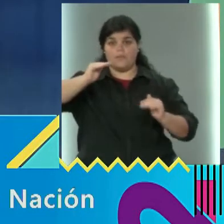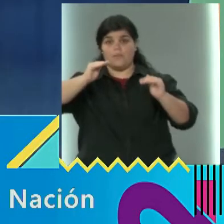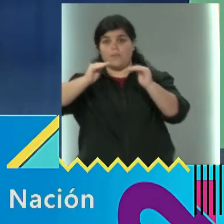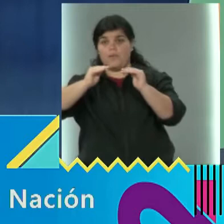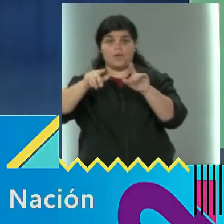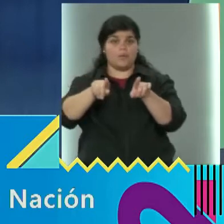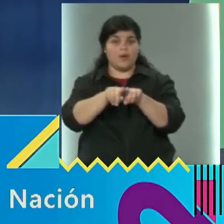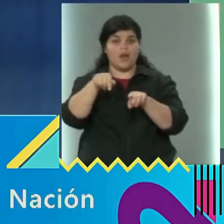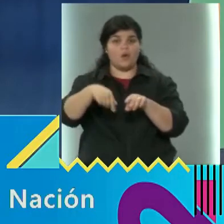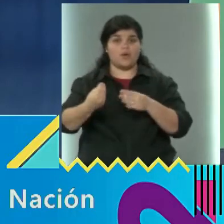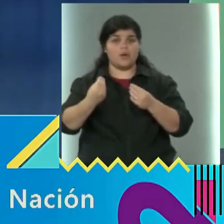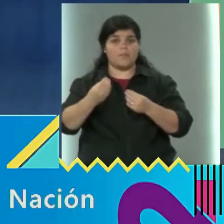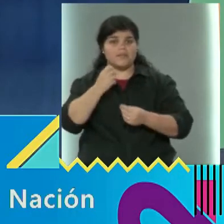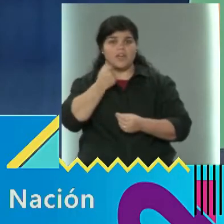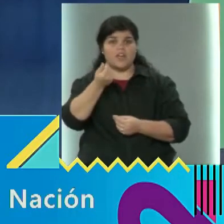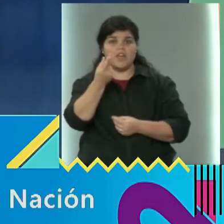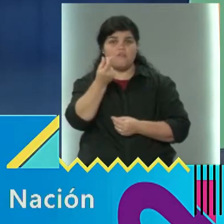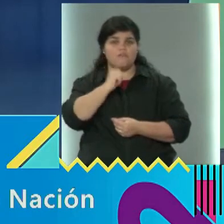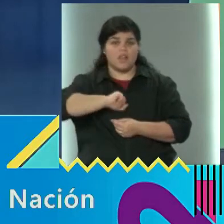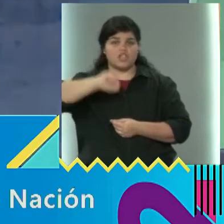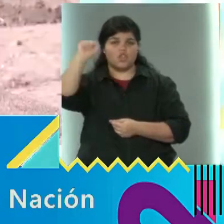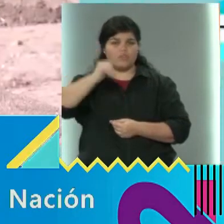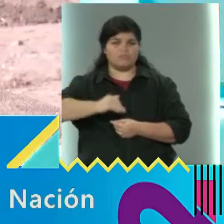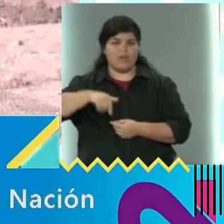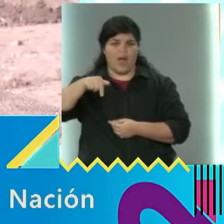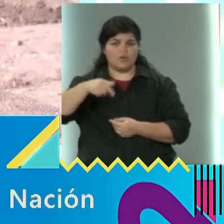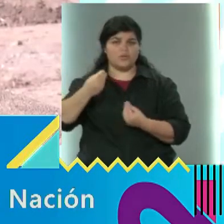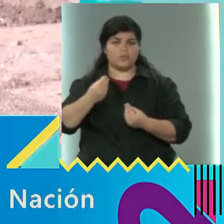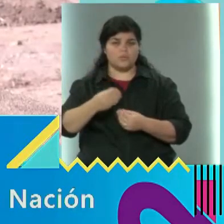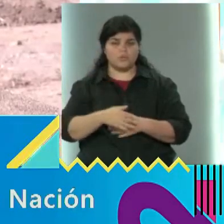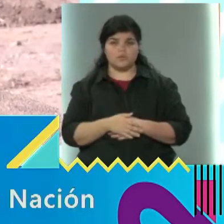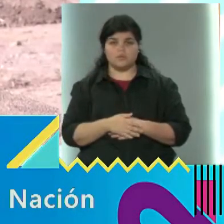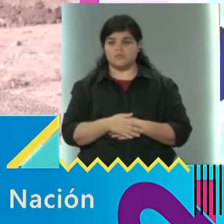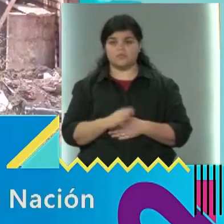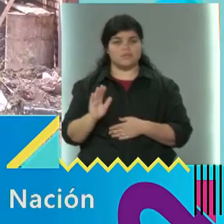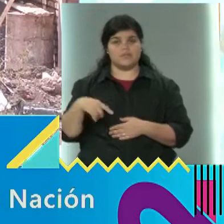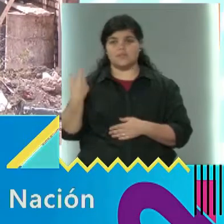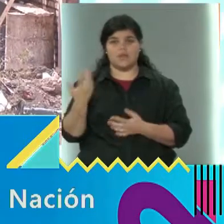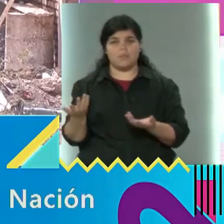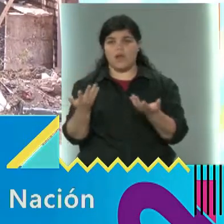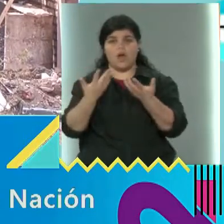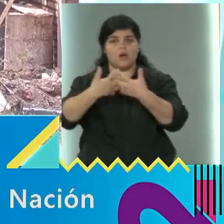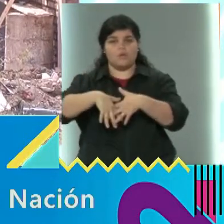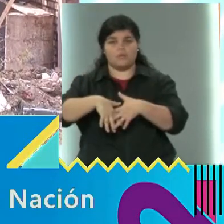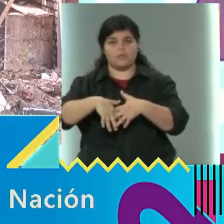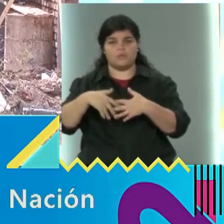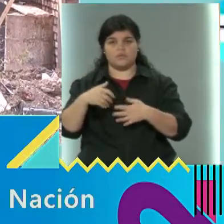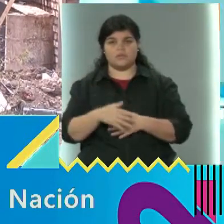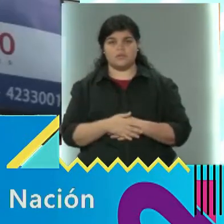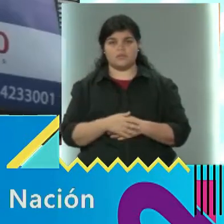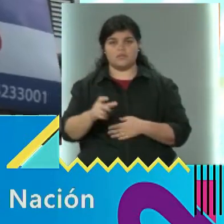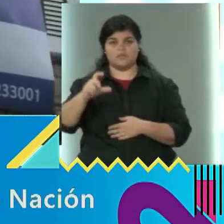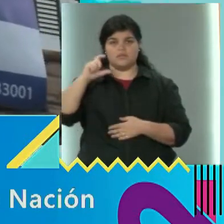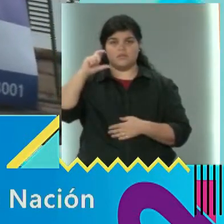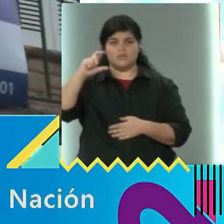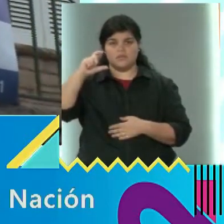en la actualidad? Sí, mira, todo el crédito, el capital, se va actualizando por el índice ISER. El índice